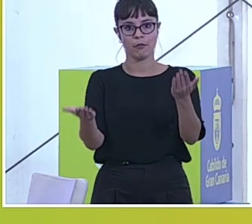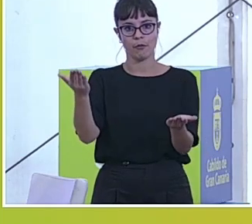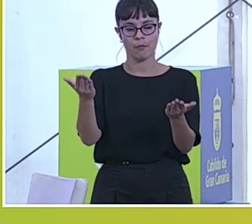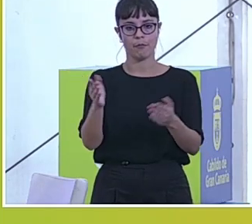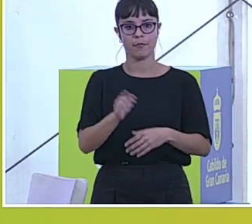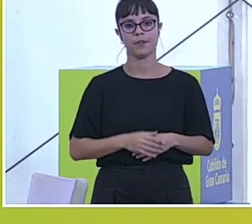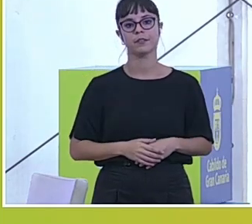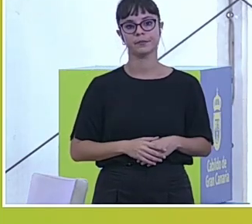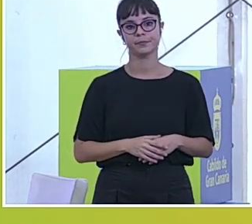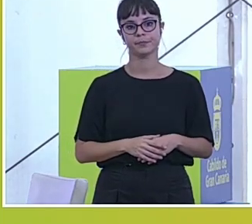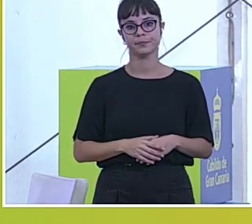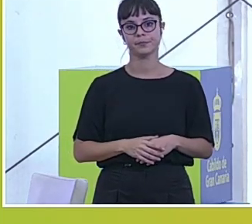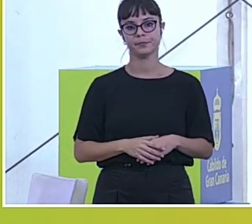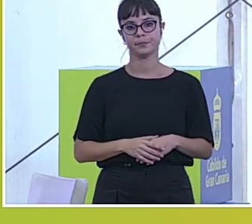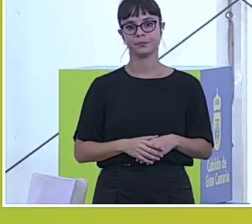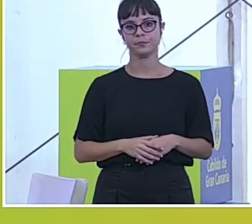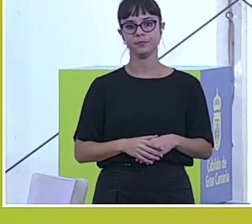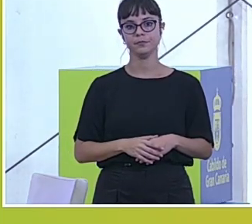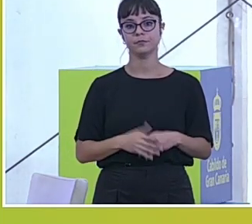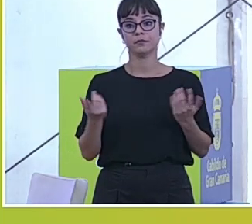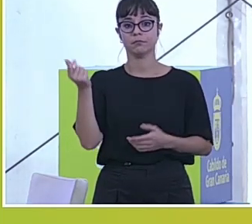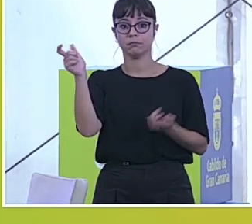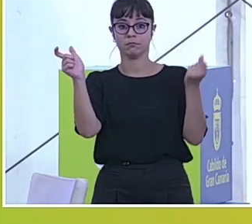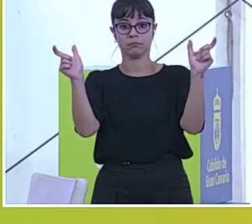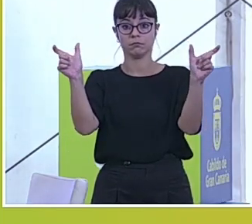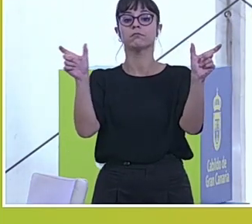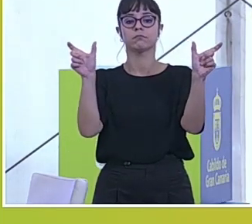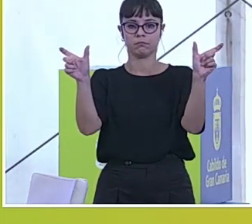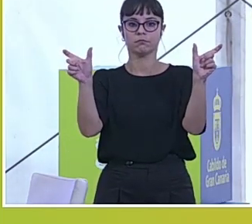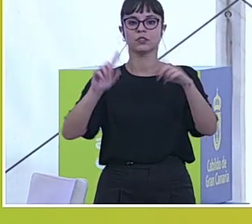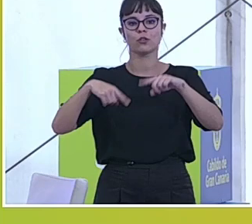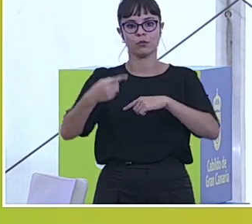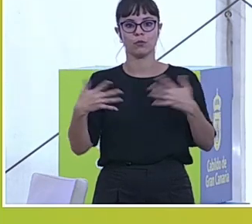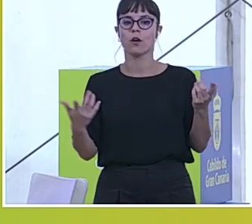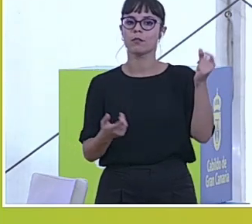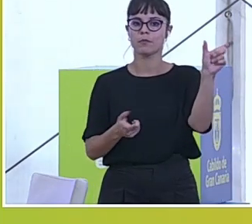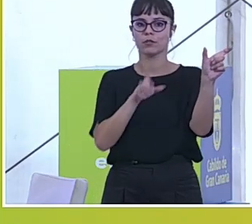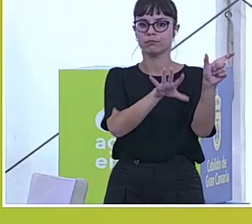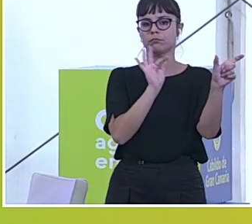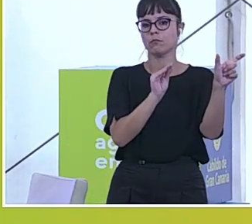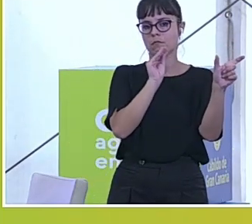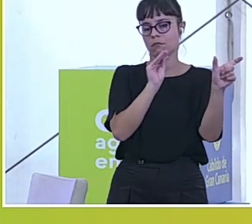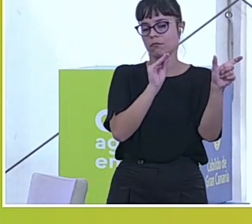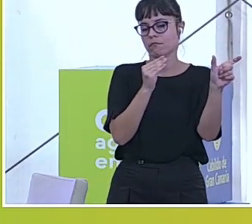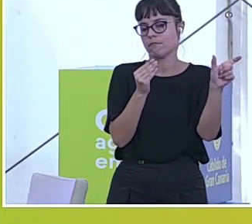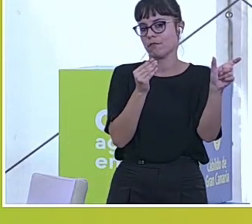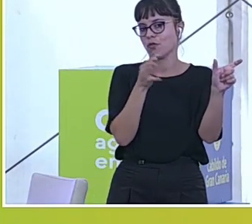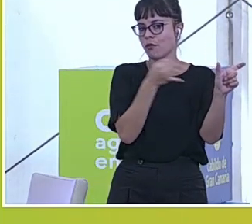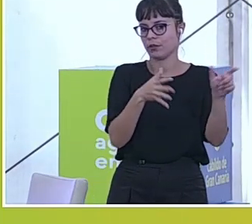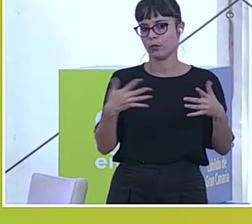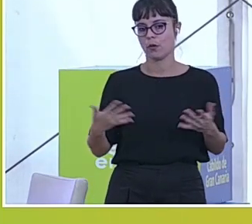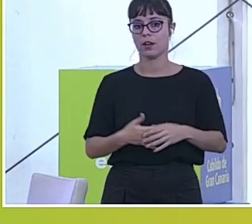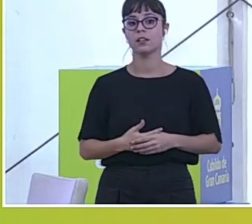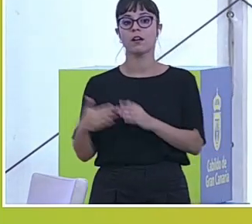que supondría, pues, esta paridad de coste, ¿vale? Lo que decíamos anteriormente, el transporte pesado por carretera, pues estaría en un precio